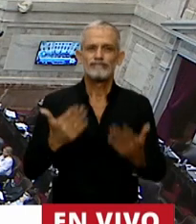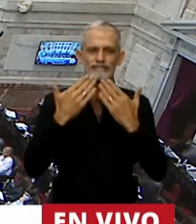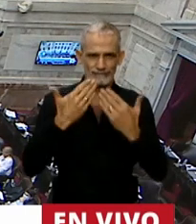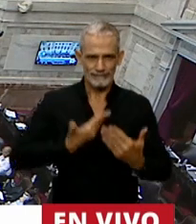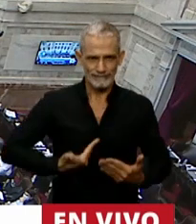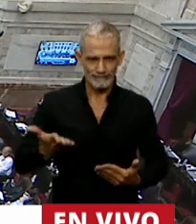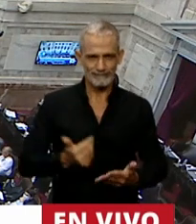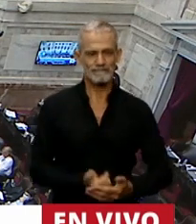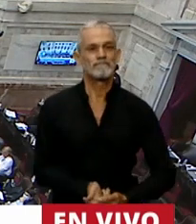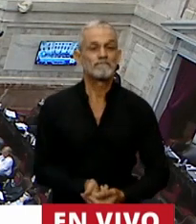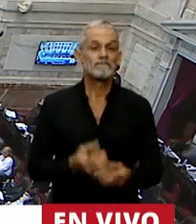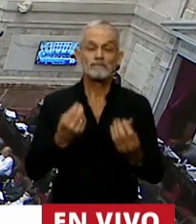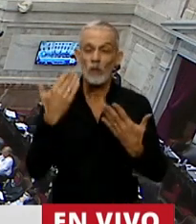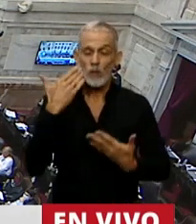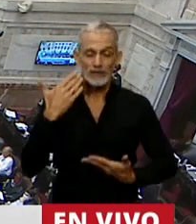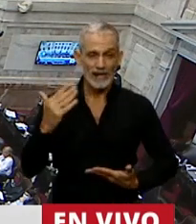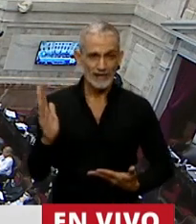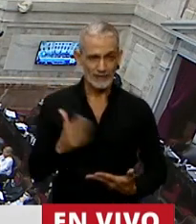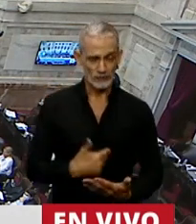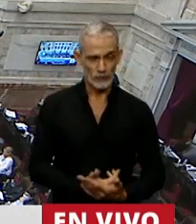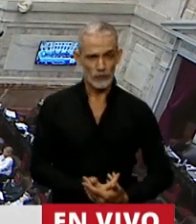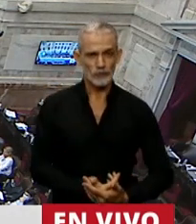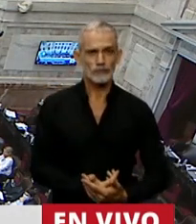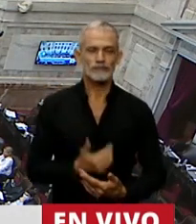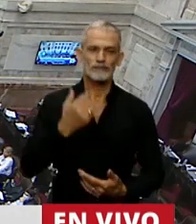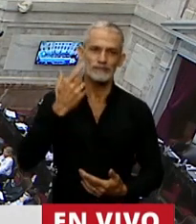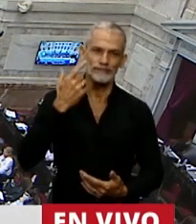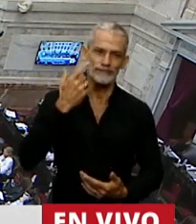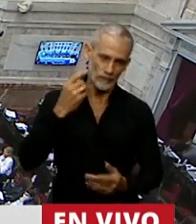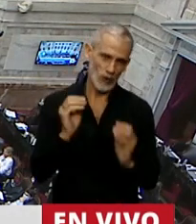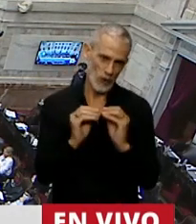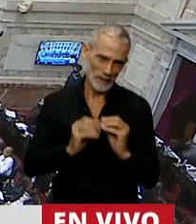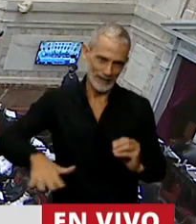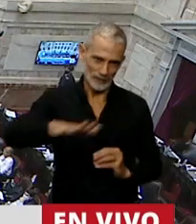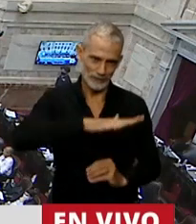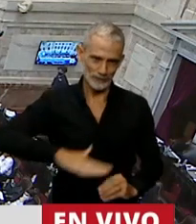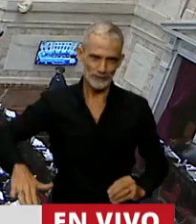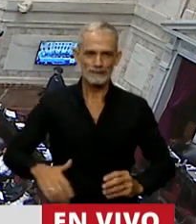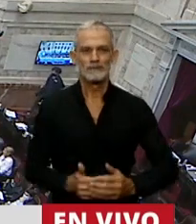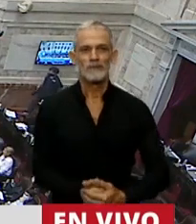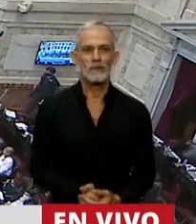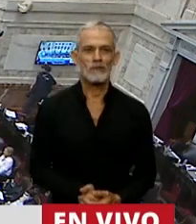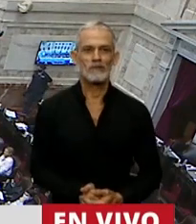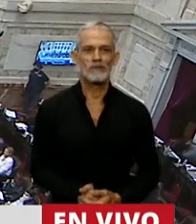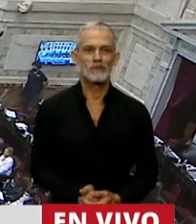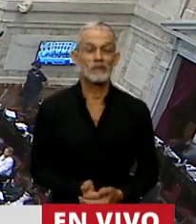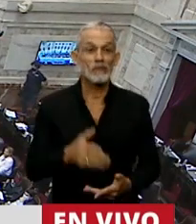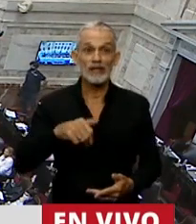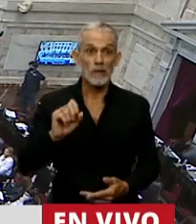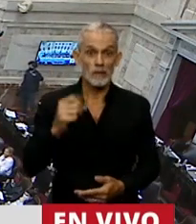Gracias, señor presidente. Buenas tardes a todos mis colegas. Esta es mi